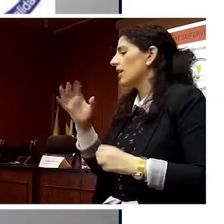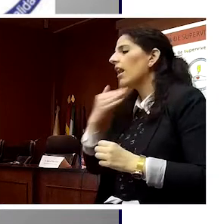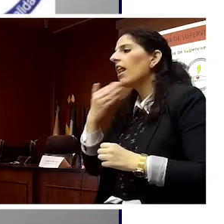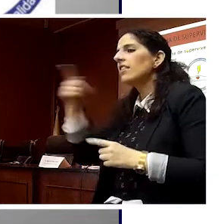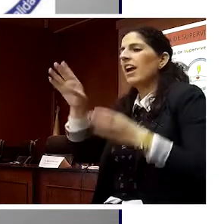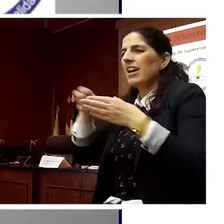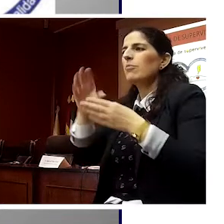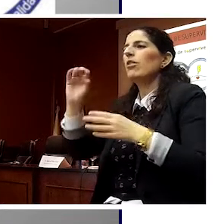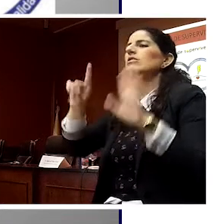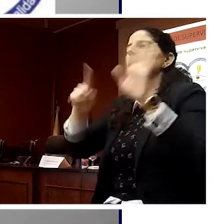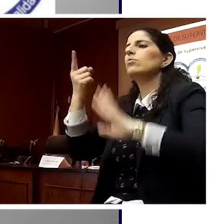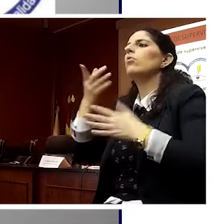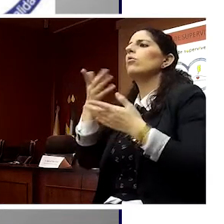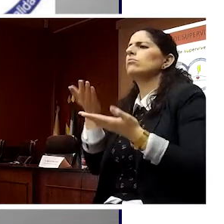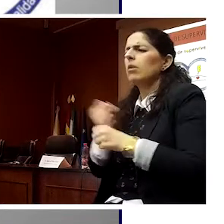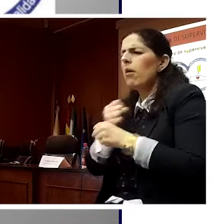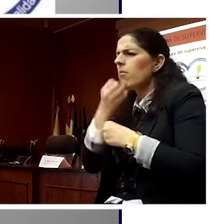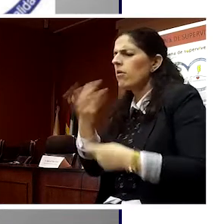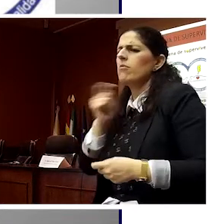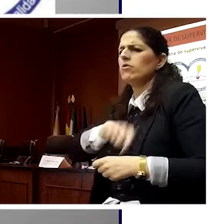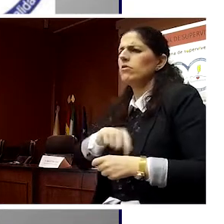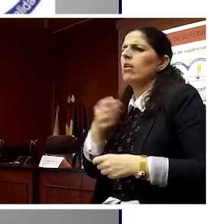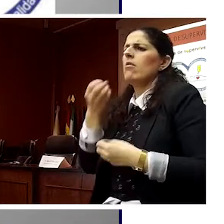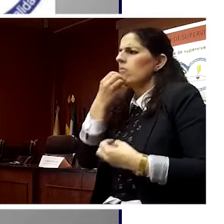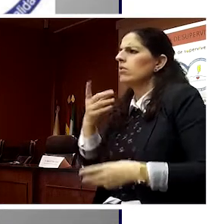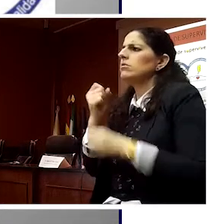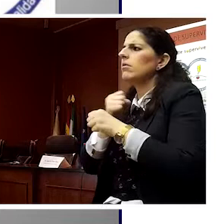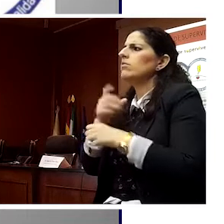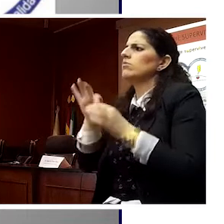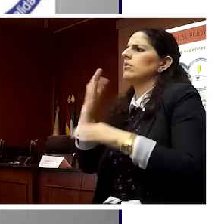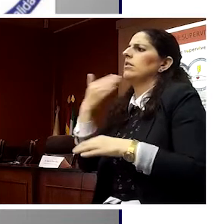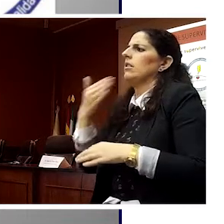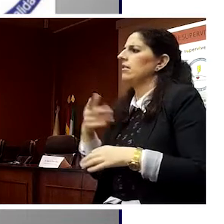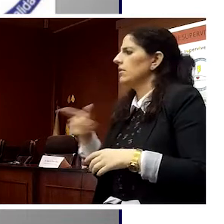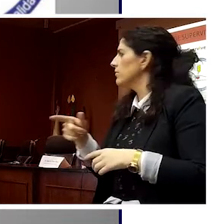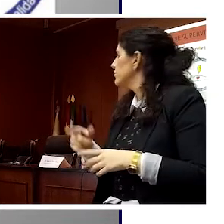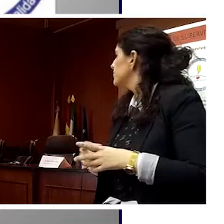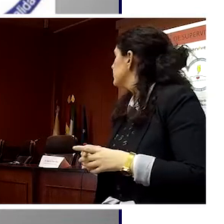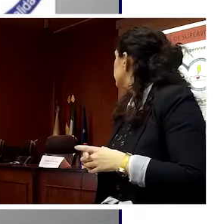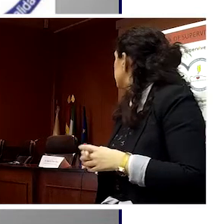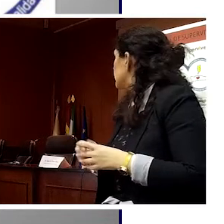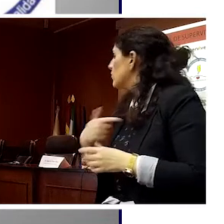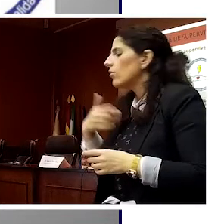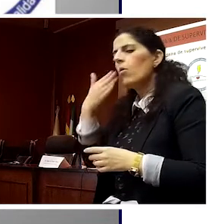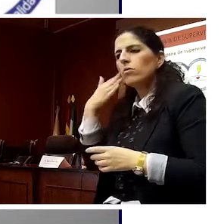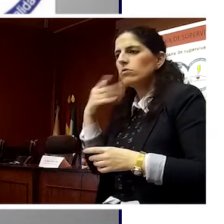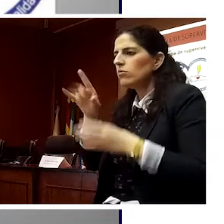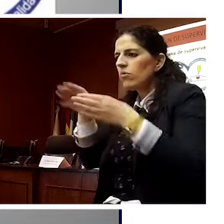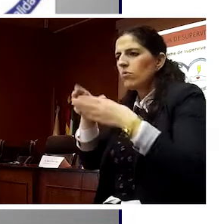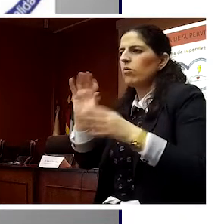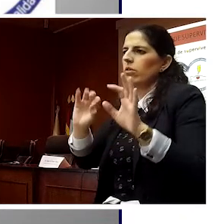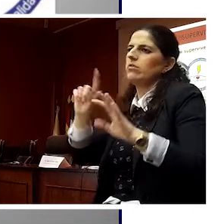profesionalidad y un humanismo verdaderamente admirable. Yo siempre les